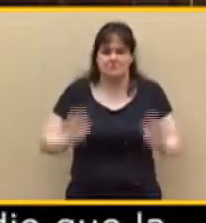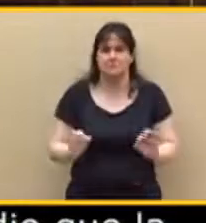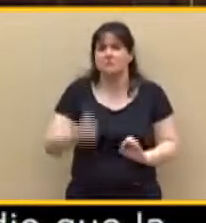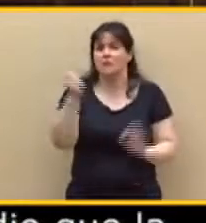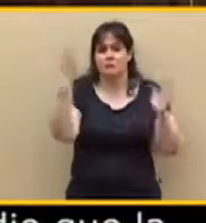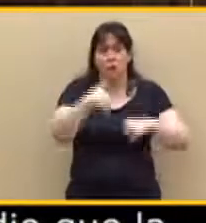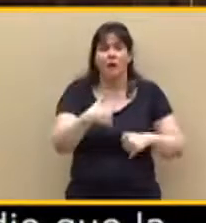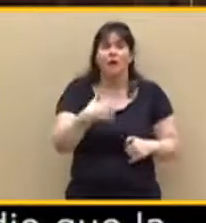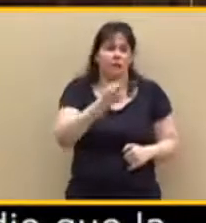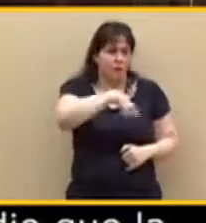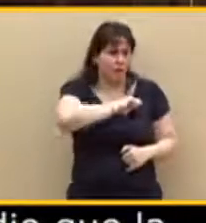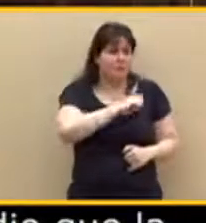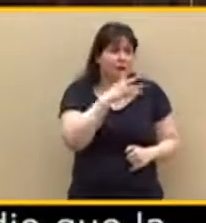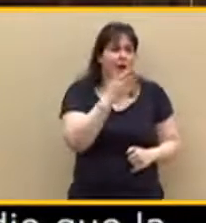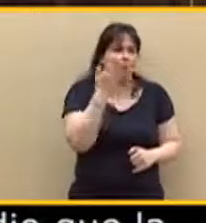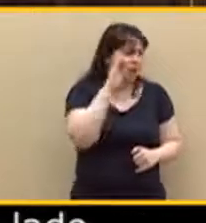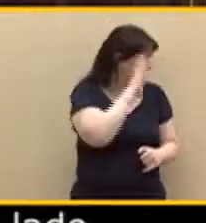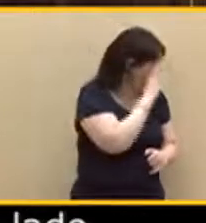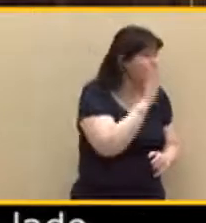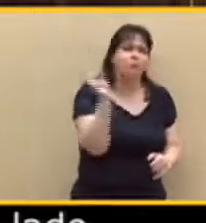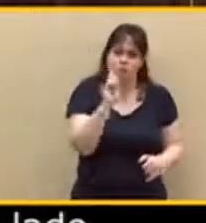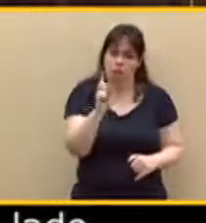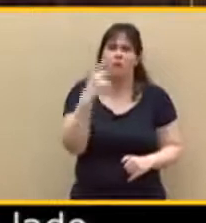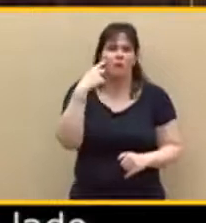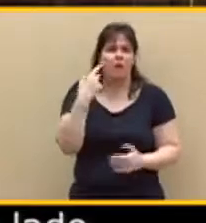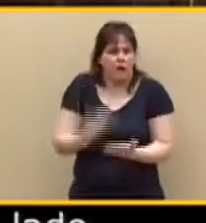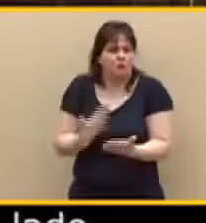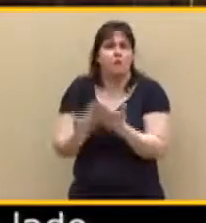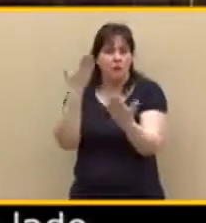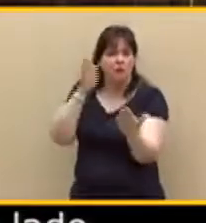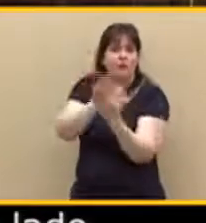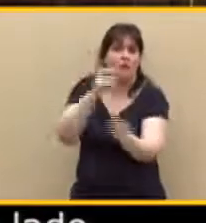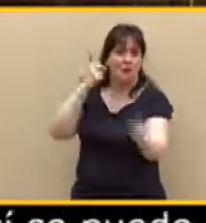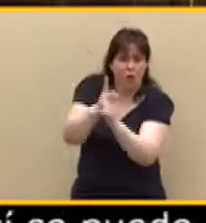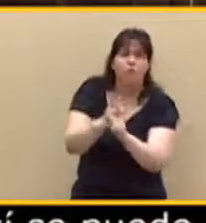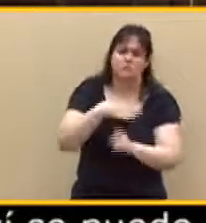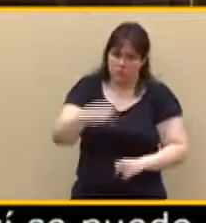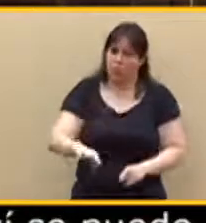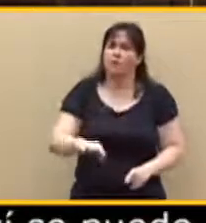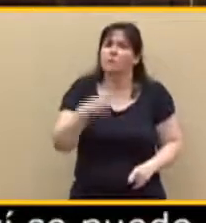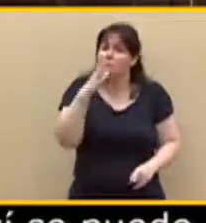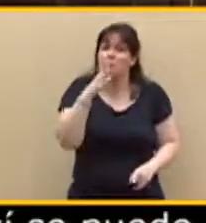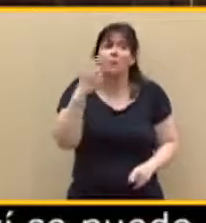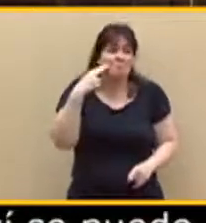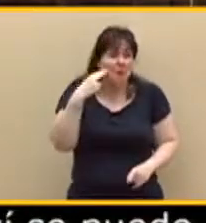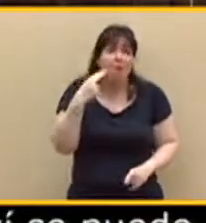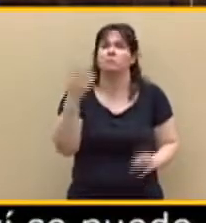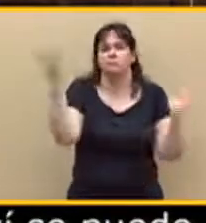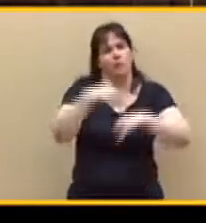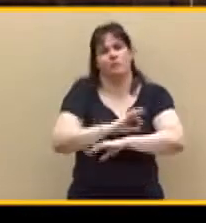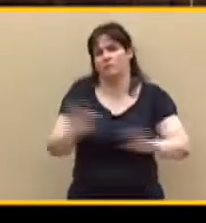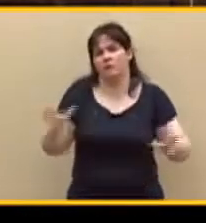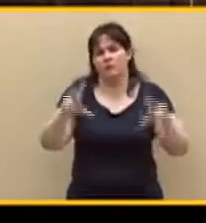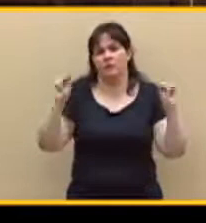lado, señorías, y ha demostrado que frente a ustedes sí se puede, porque ya no les tienen miedo. La gente demostró